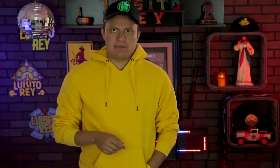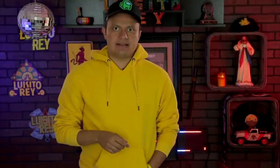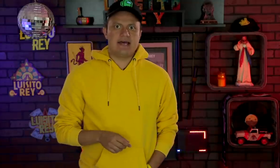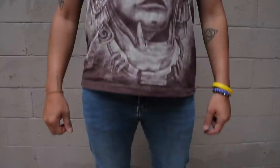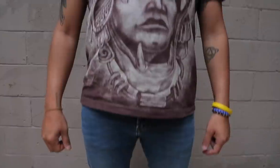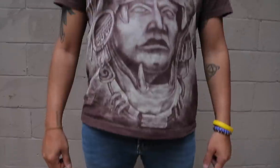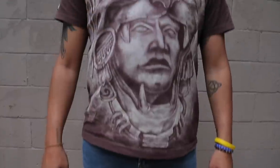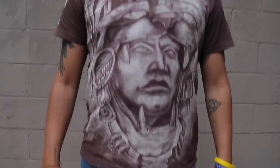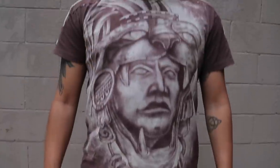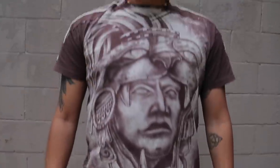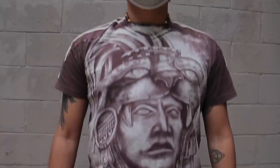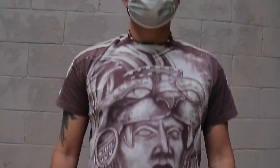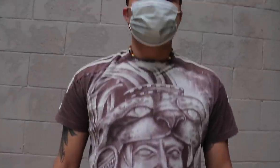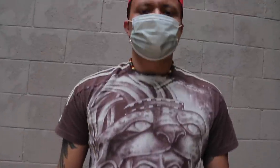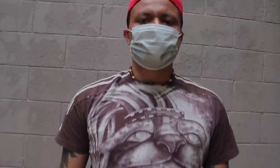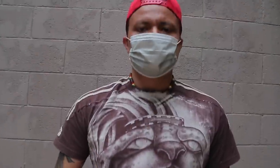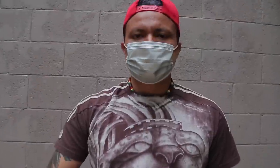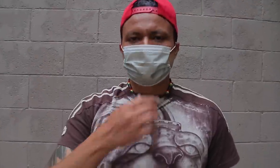marca en verdad